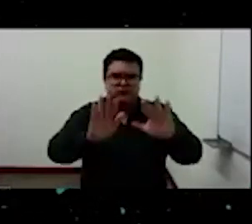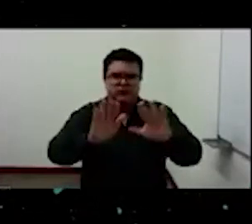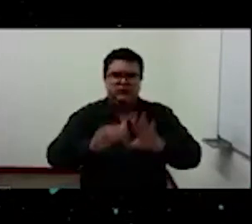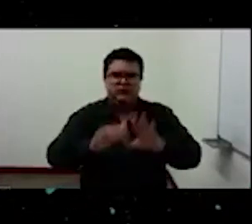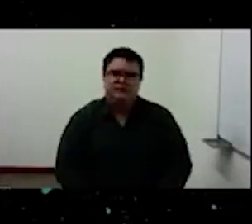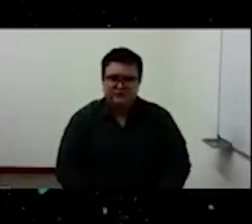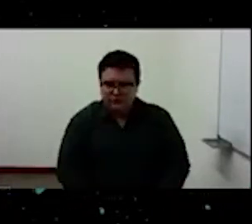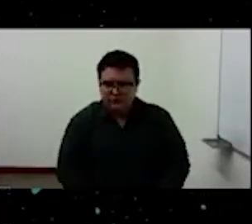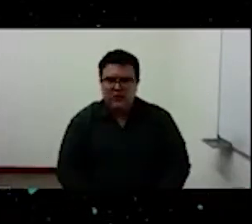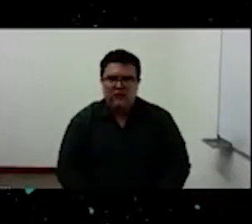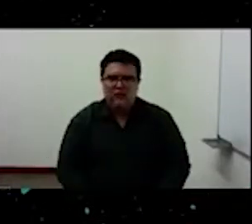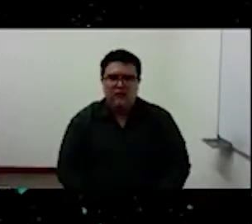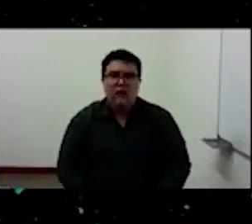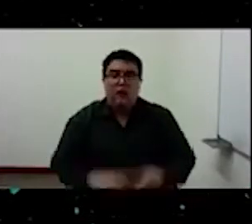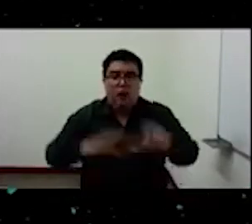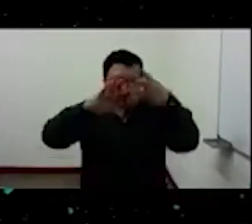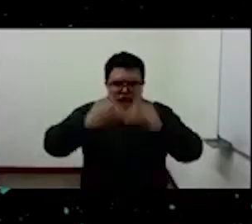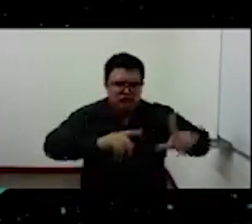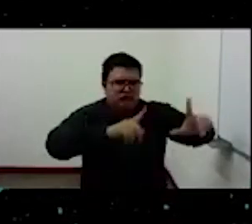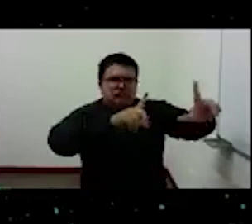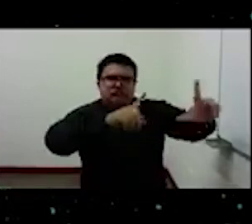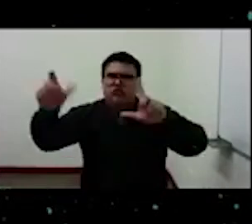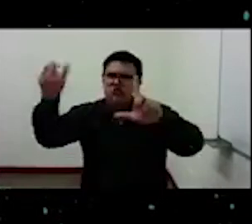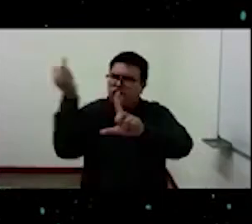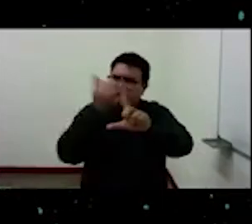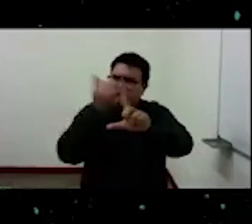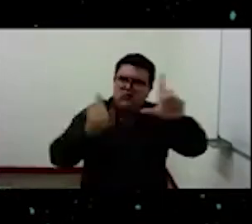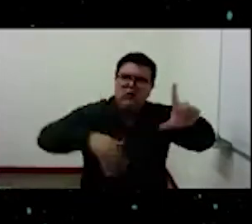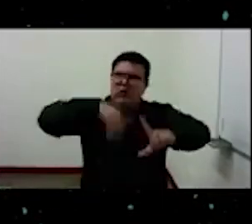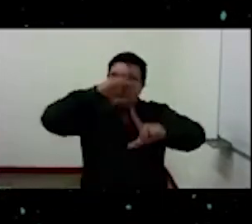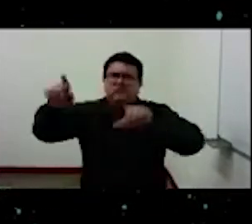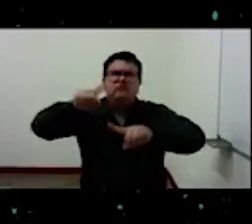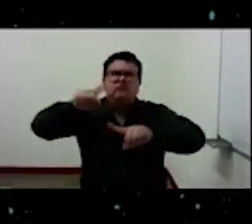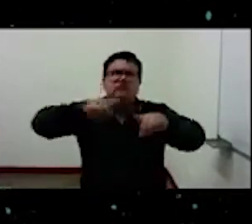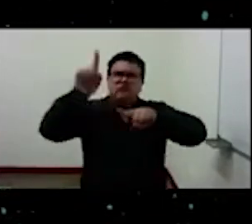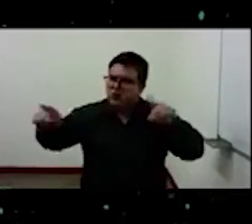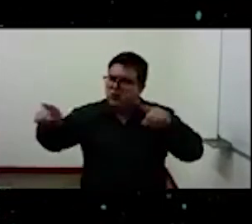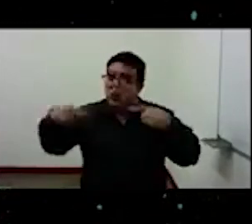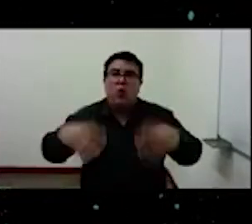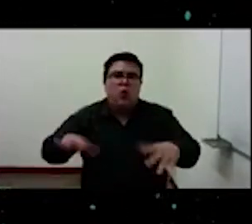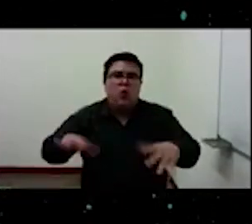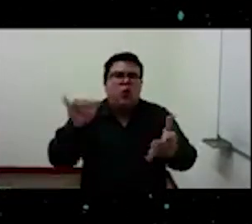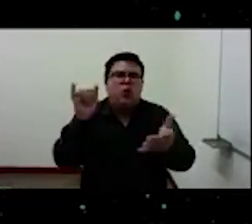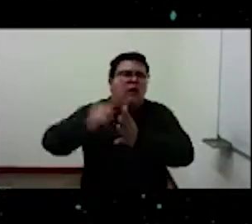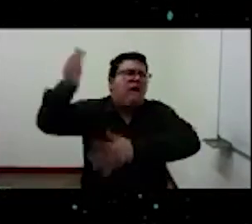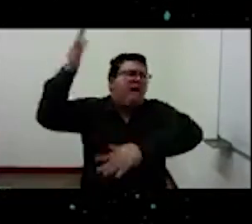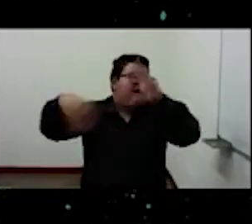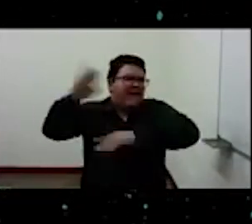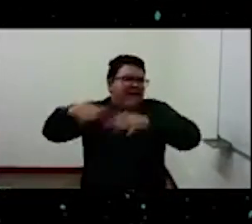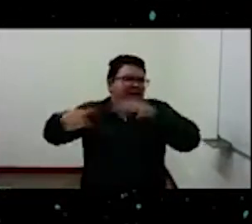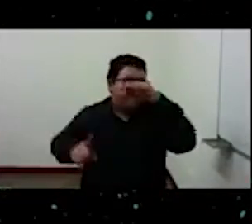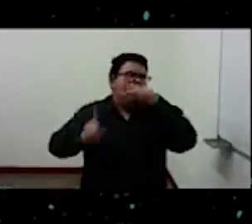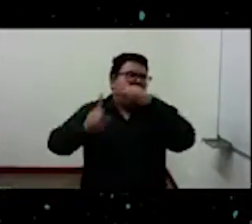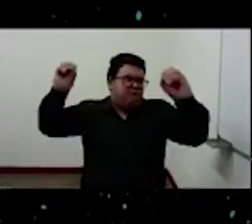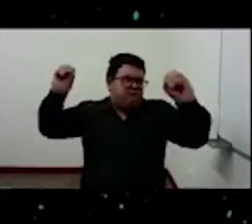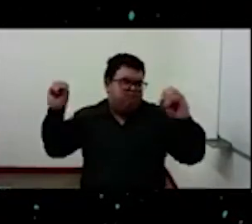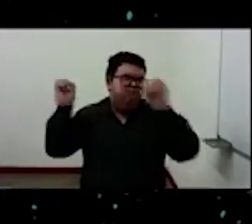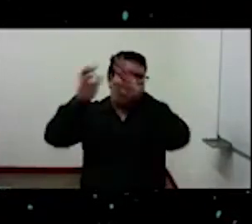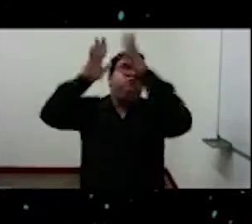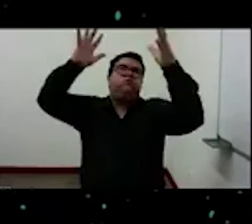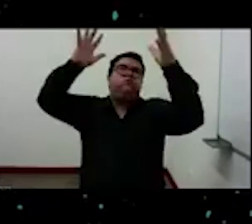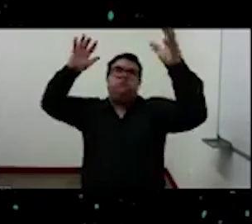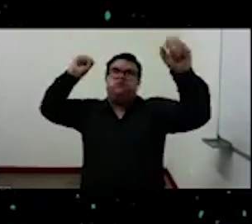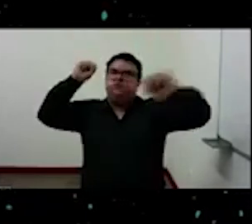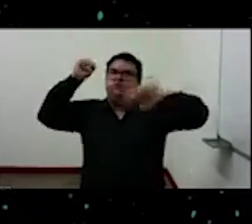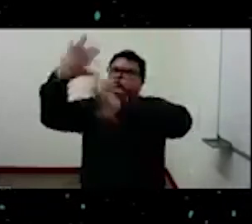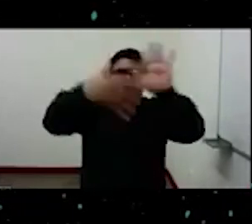La imagen se hace de 2 estallidos, como en el Big Bang. Un primer estallido, el origen